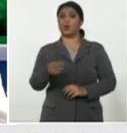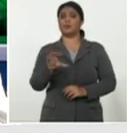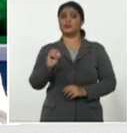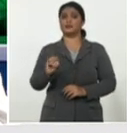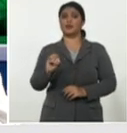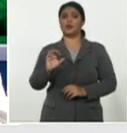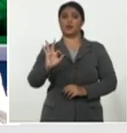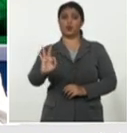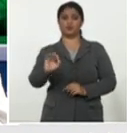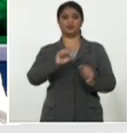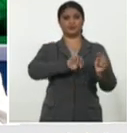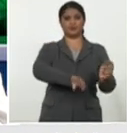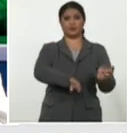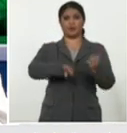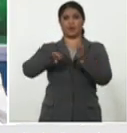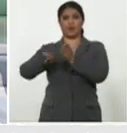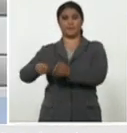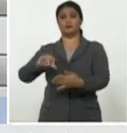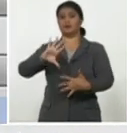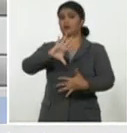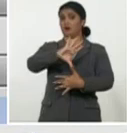región de las Américas, aportando el